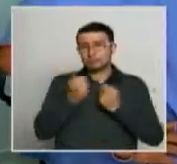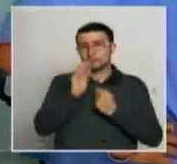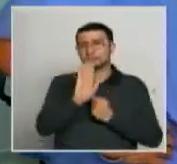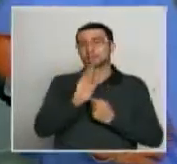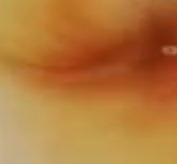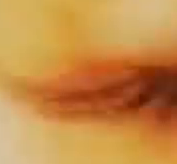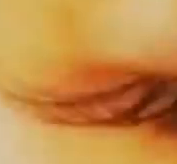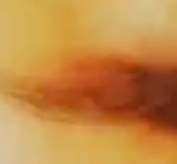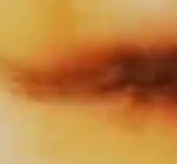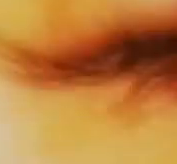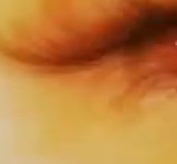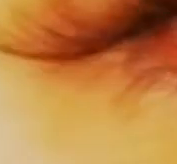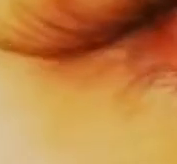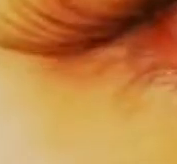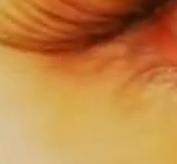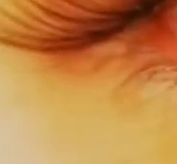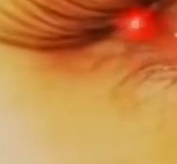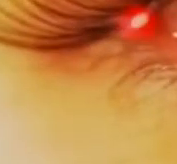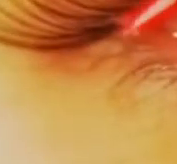Ya regresamos.